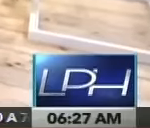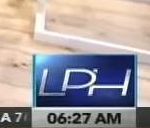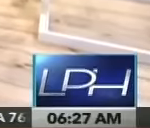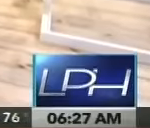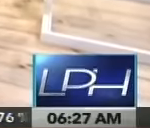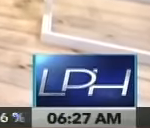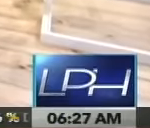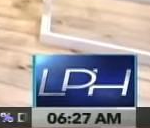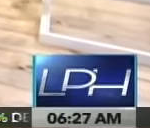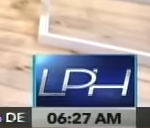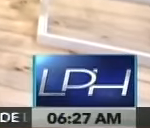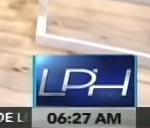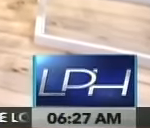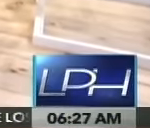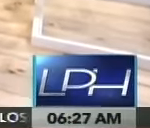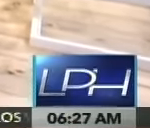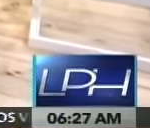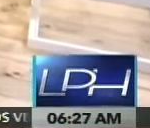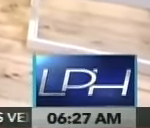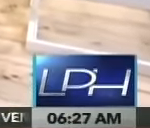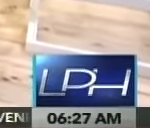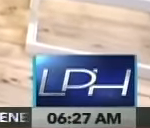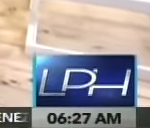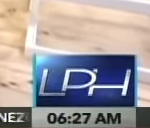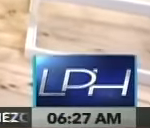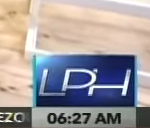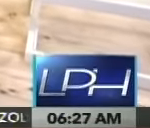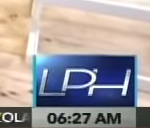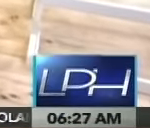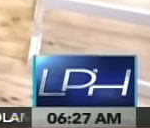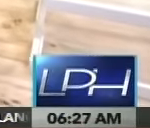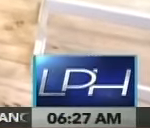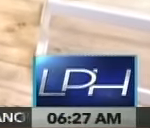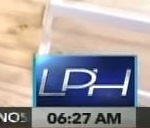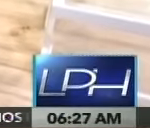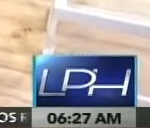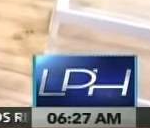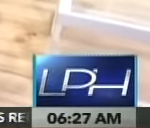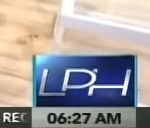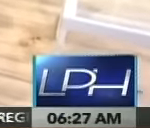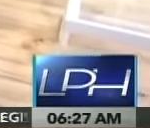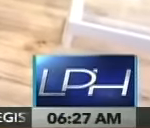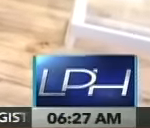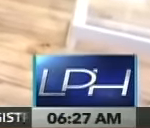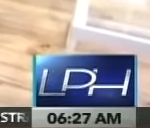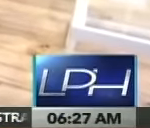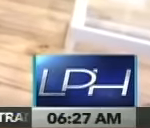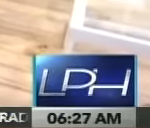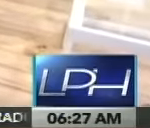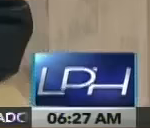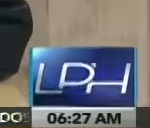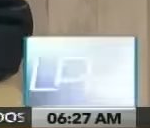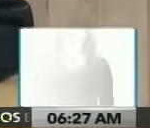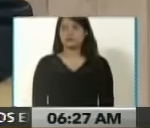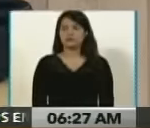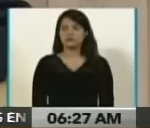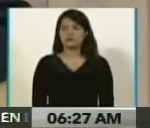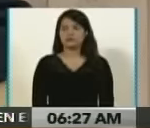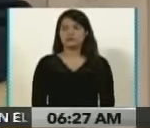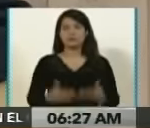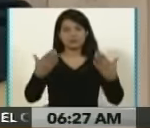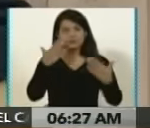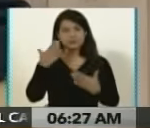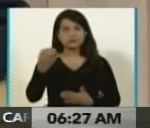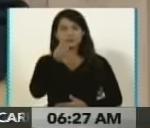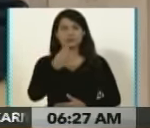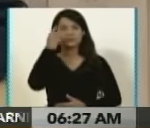de reconquistar la República, de rehacer un nuevo país? Bueno, muy buenos días, muchas gracias